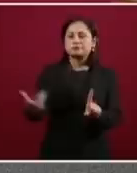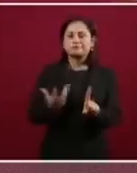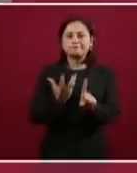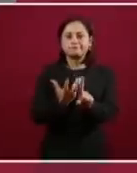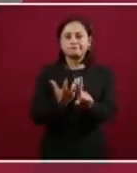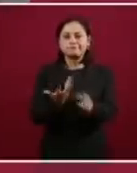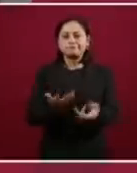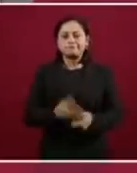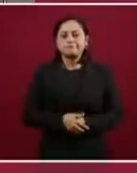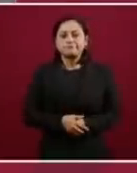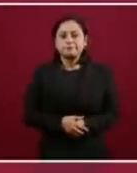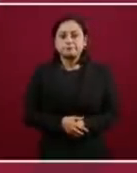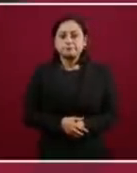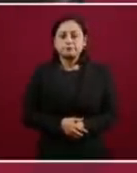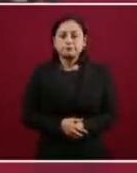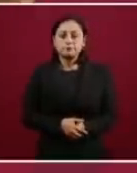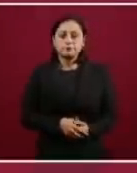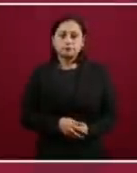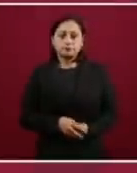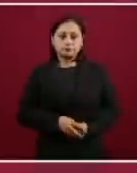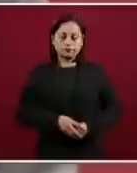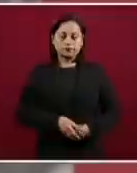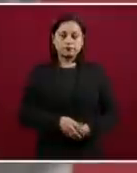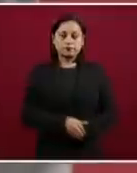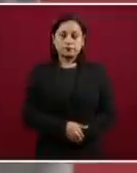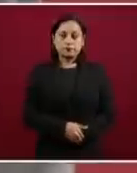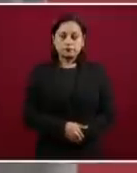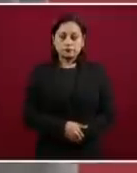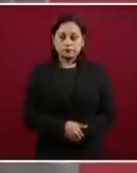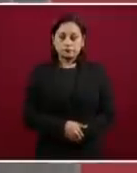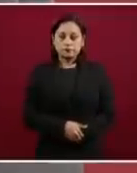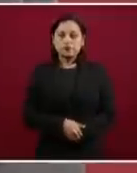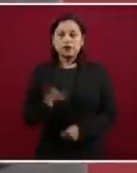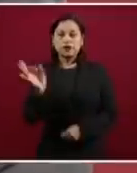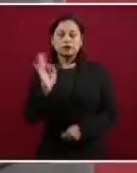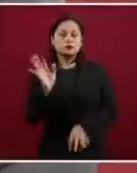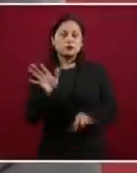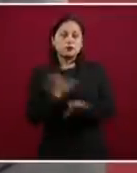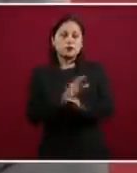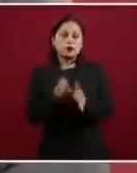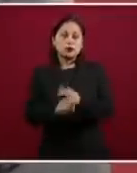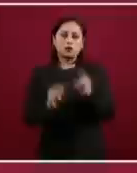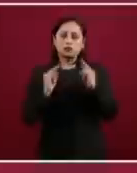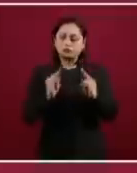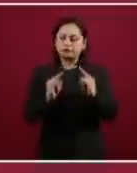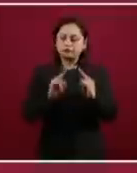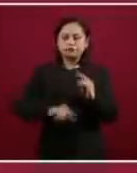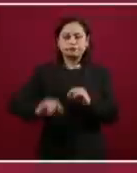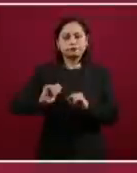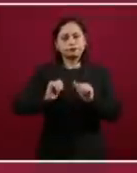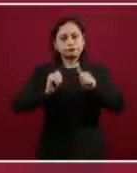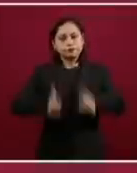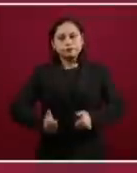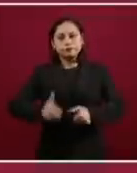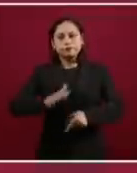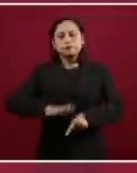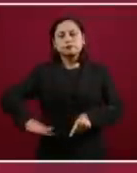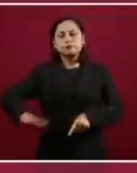Y si hay un plantón, ahí tiene que estar el dirigente.